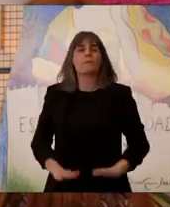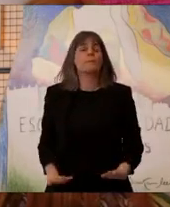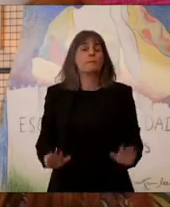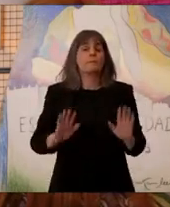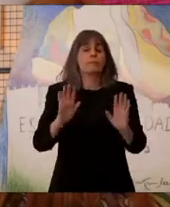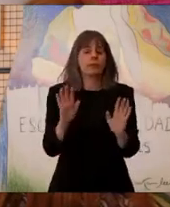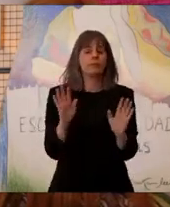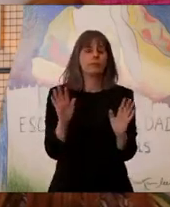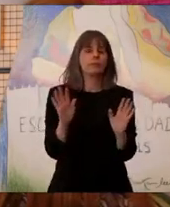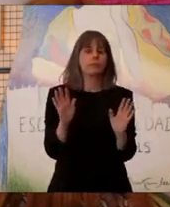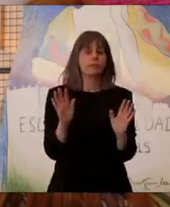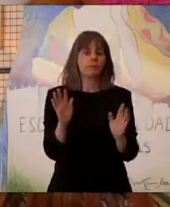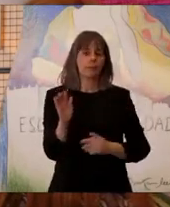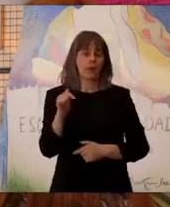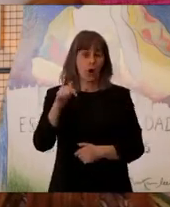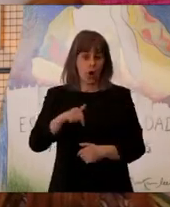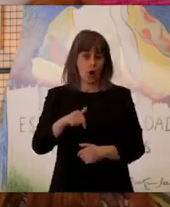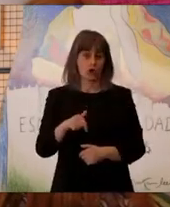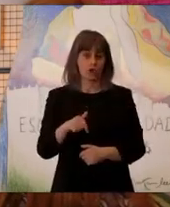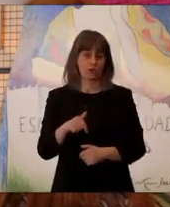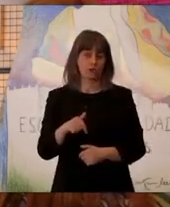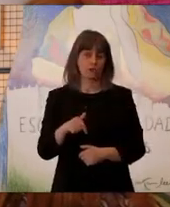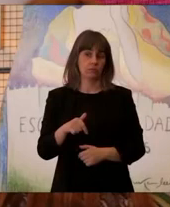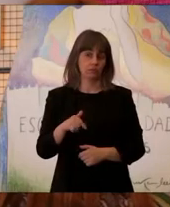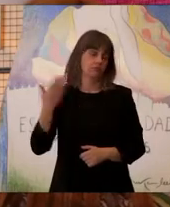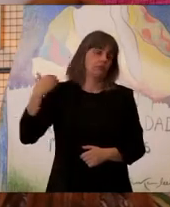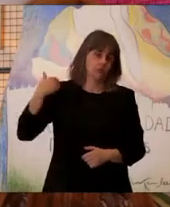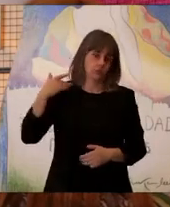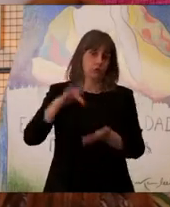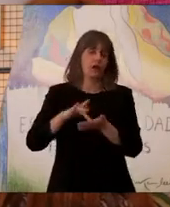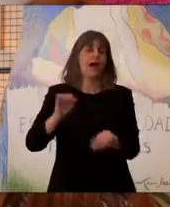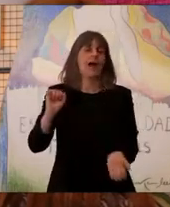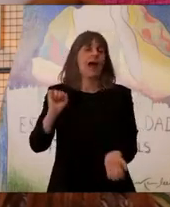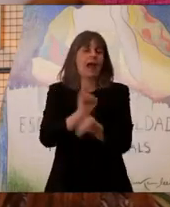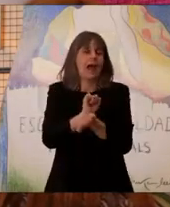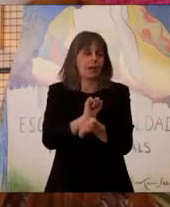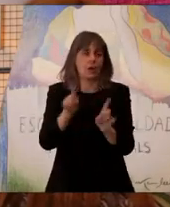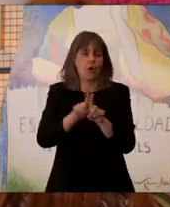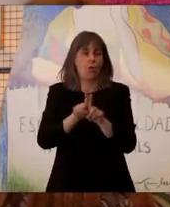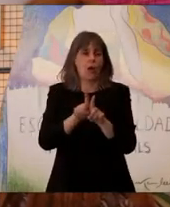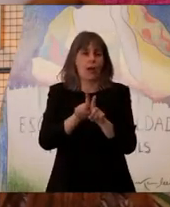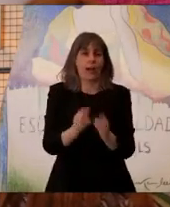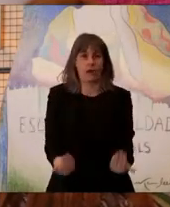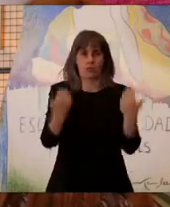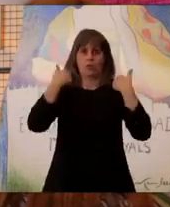lo que había sido la cárcel para las mujeres el peso muerto era